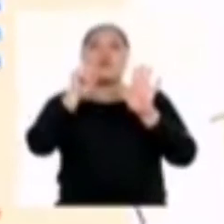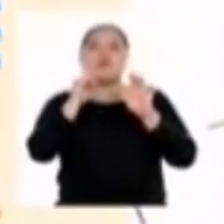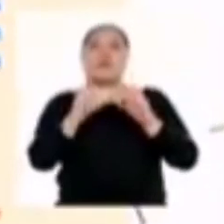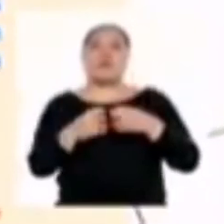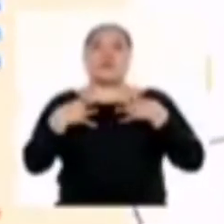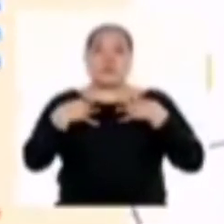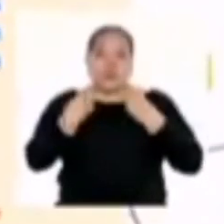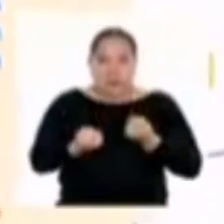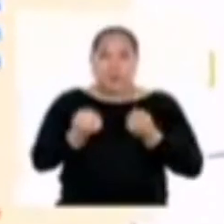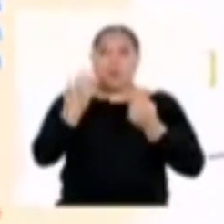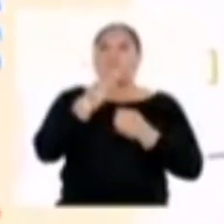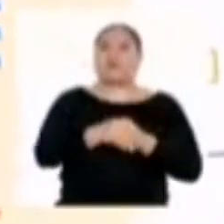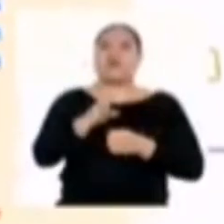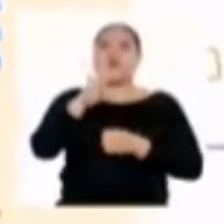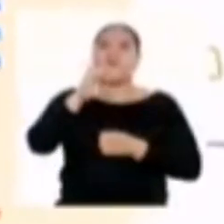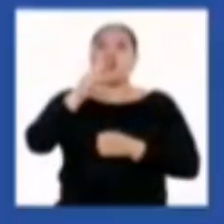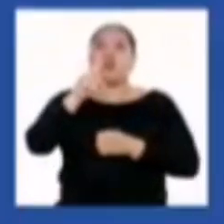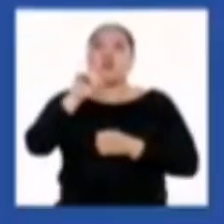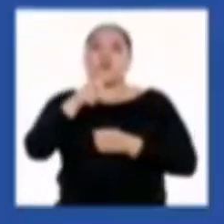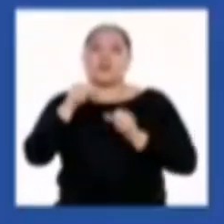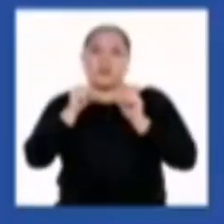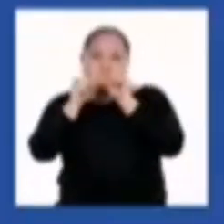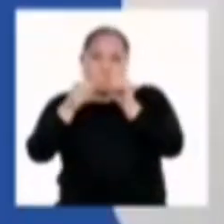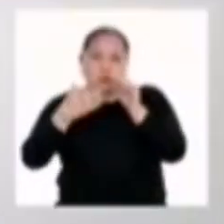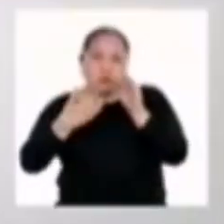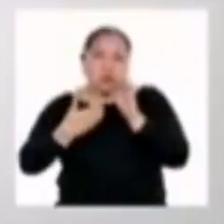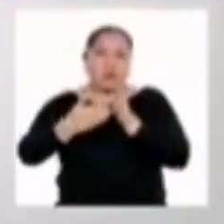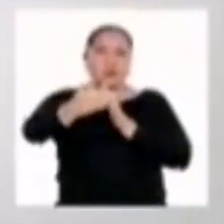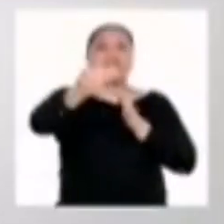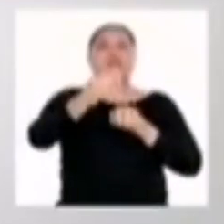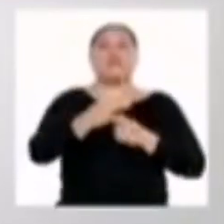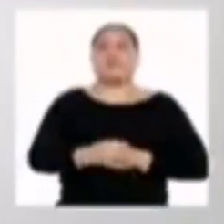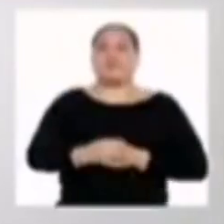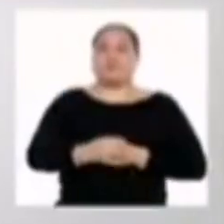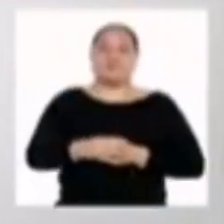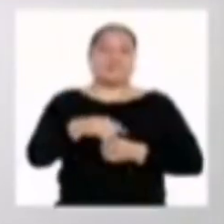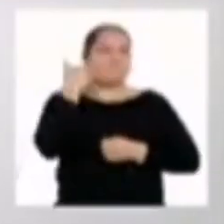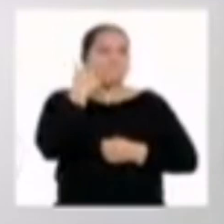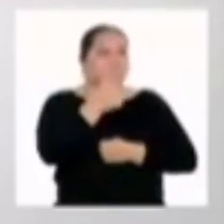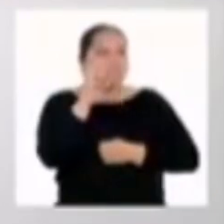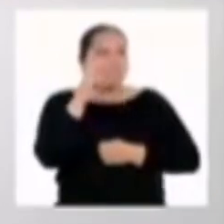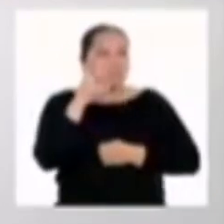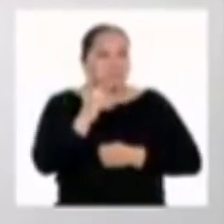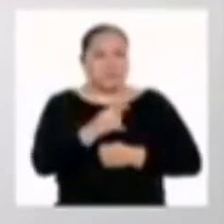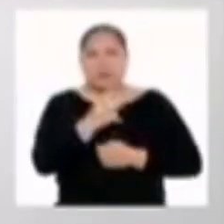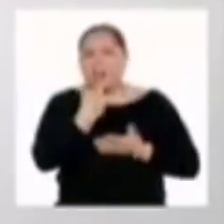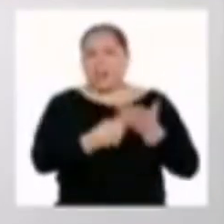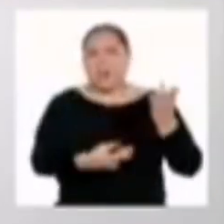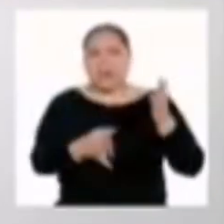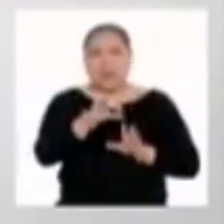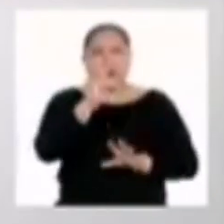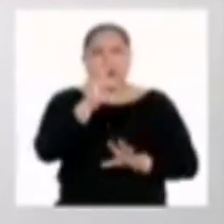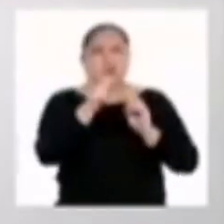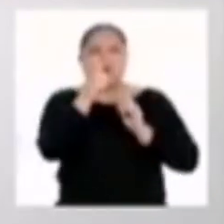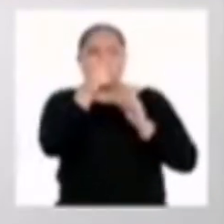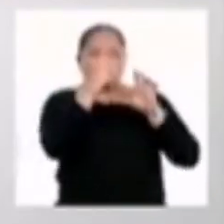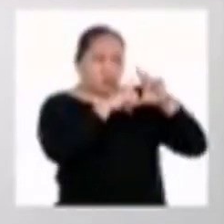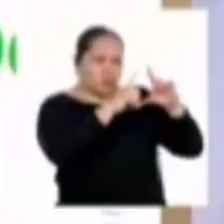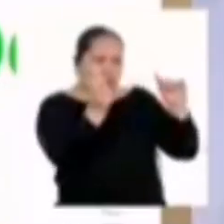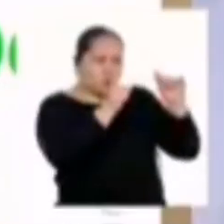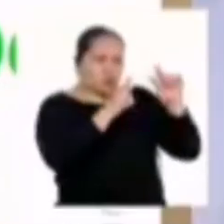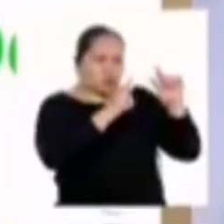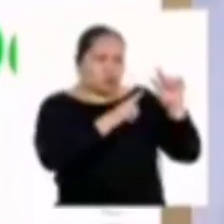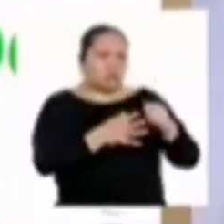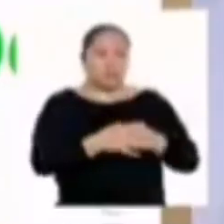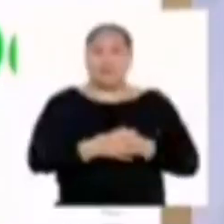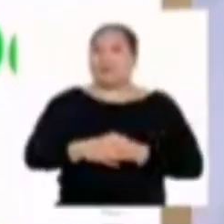una biodiversidad mantenida en el tiempo. Bueno, Rodrigo, ¿qué encontramos en el párrafo que acabamos de